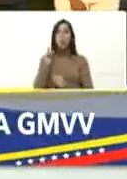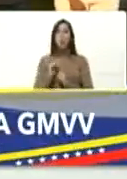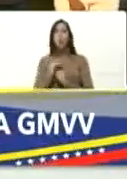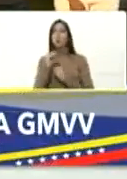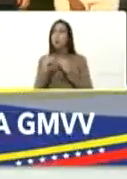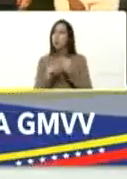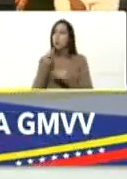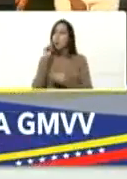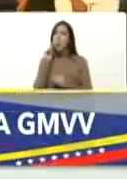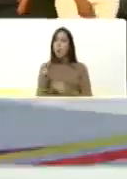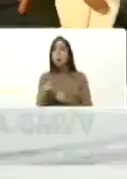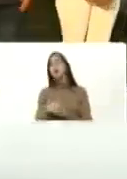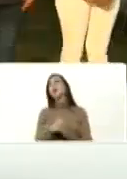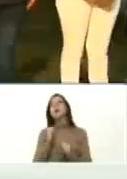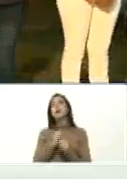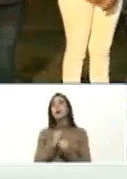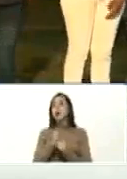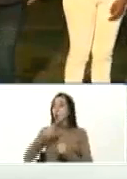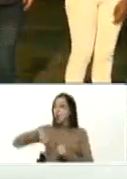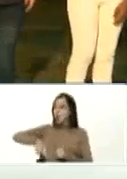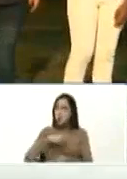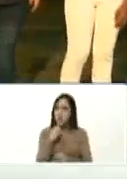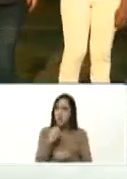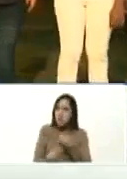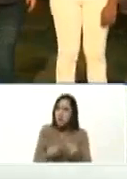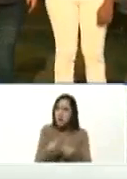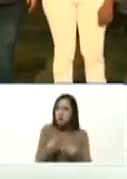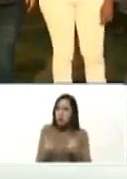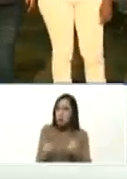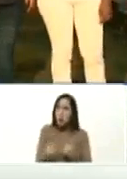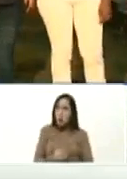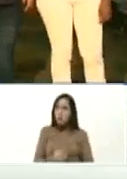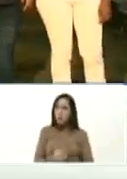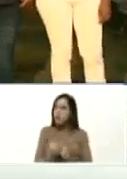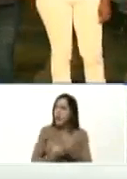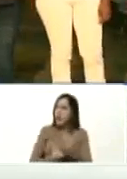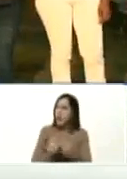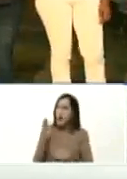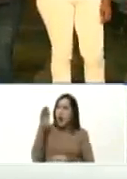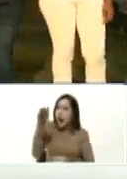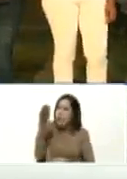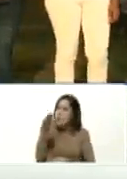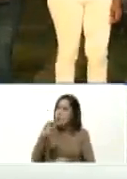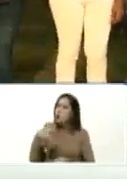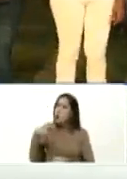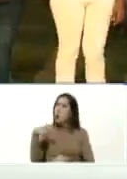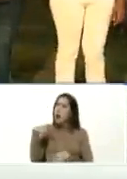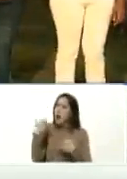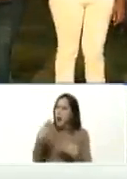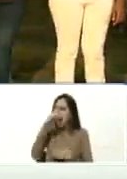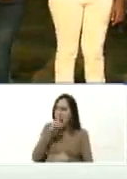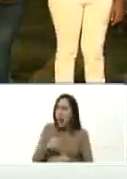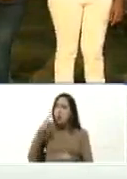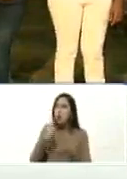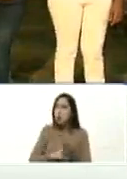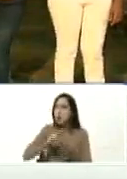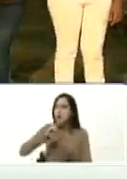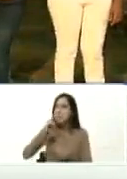tú el trabajo que ustedes están haciendo? ¿Y cómo los proyectas hacia los años 2022,